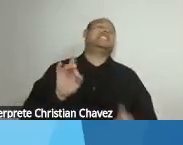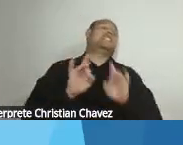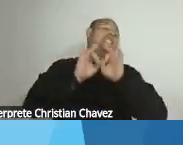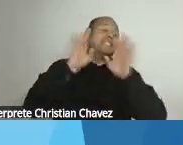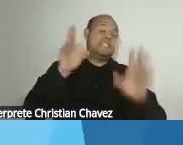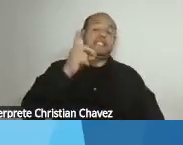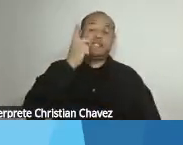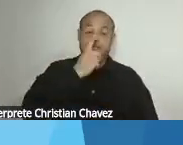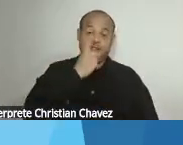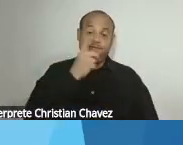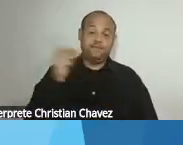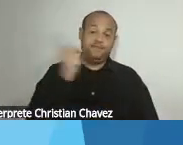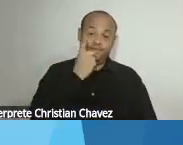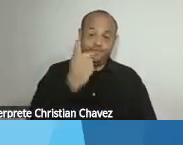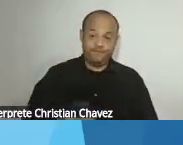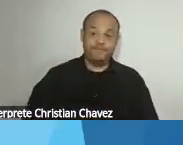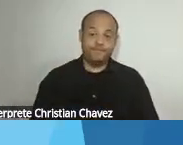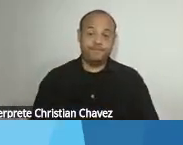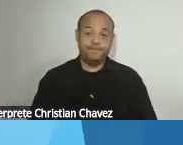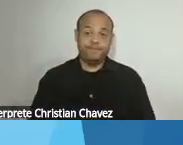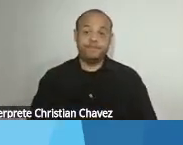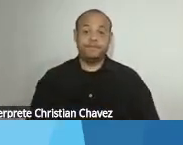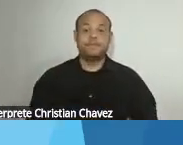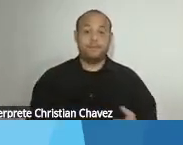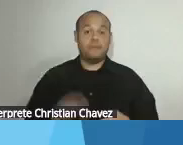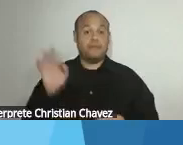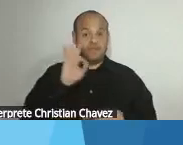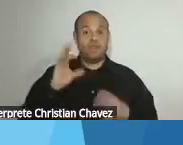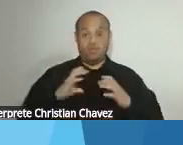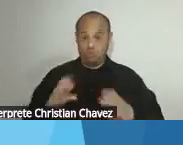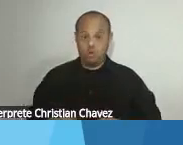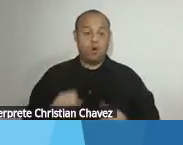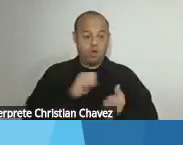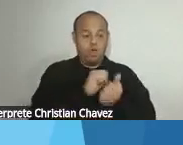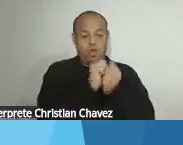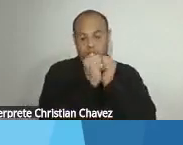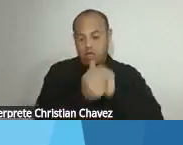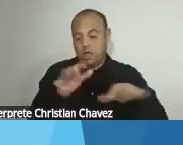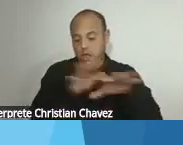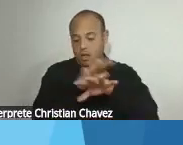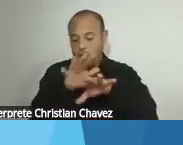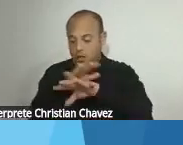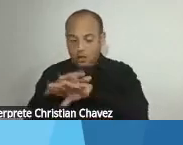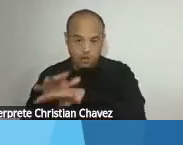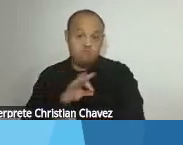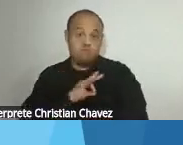para realizar, perdón, para que se presenten algunas alteraciones metabólicas.